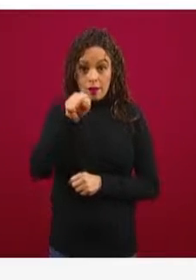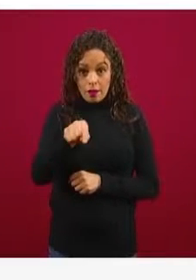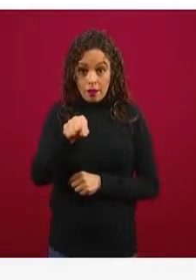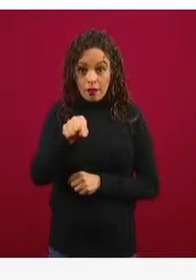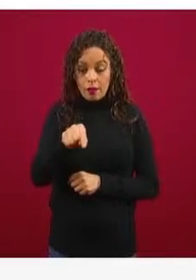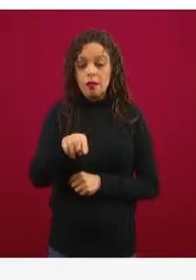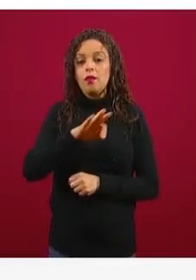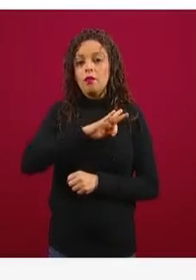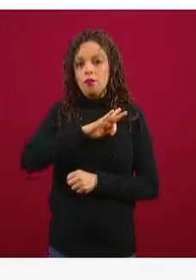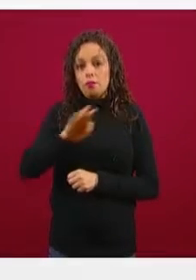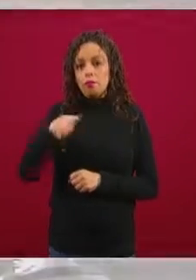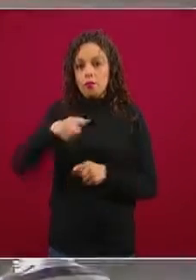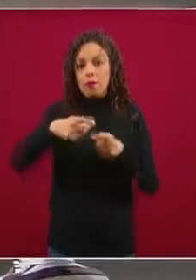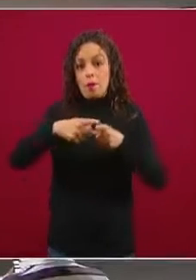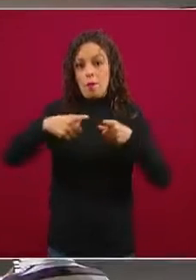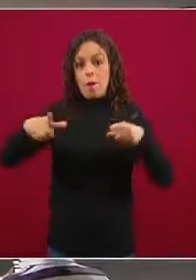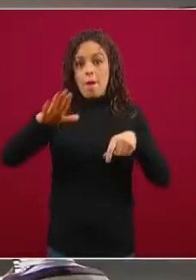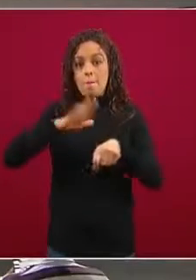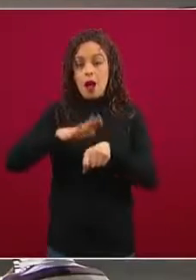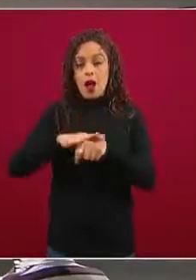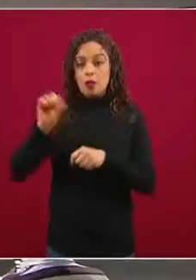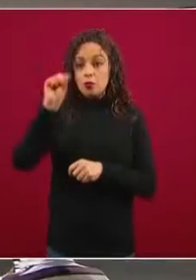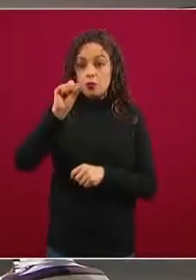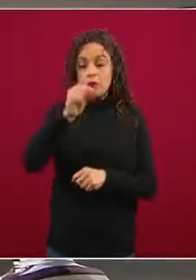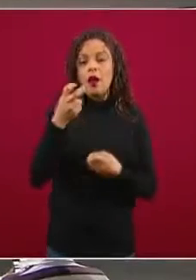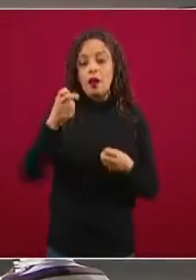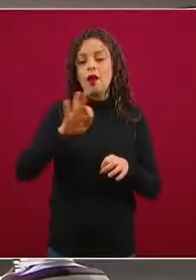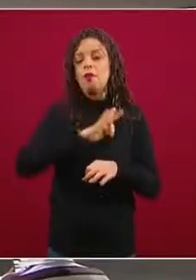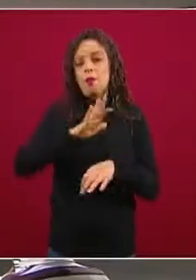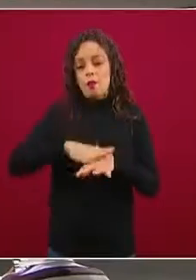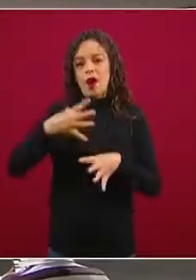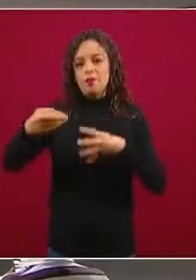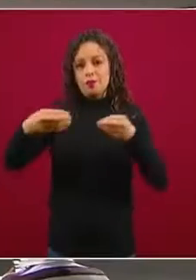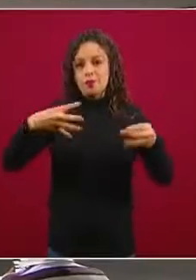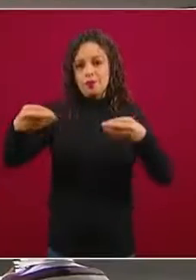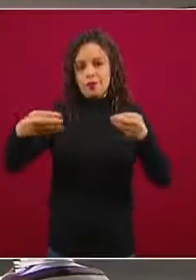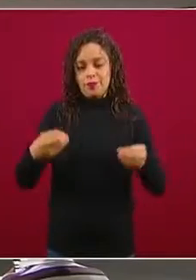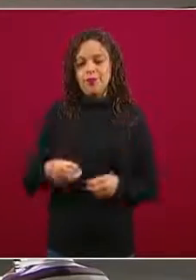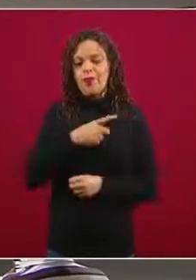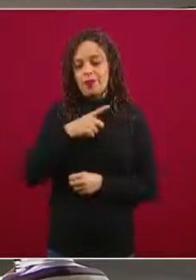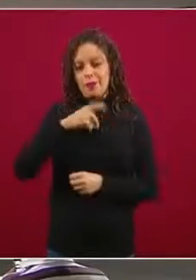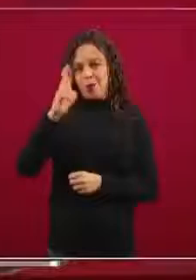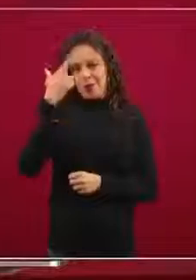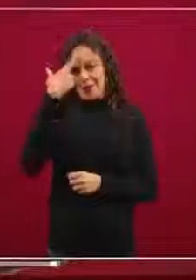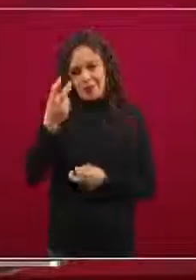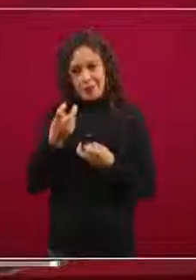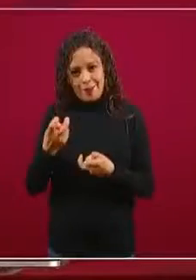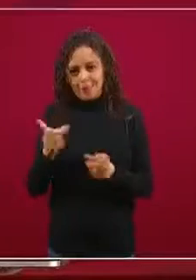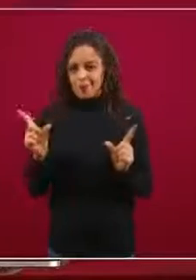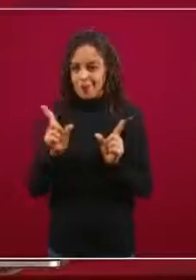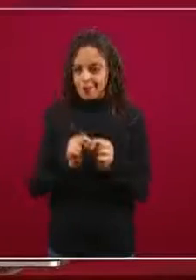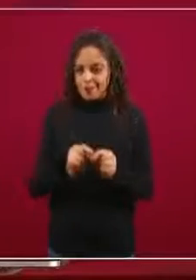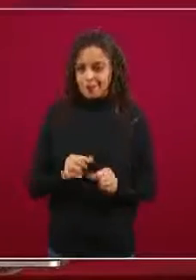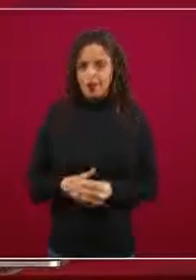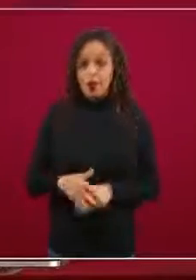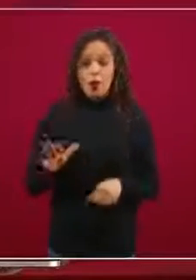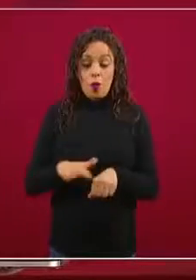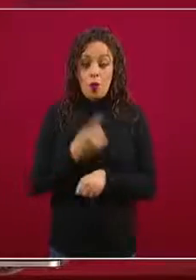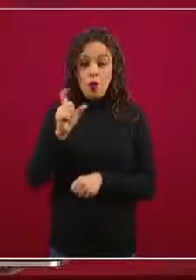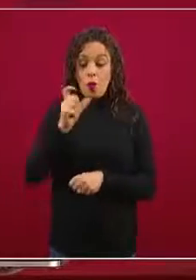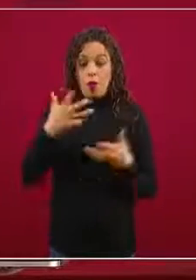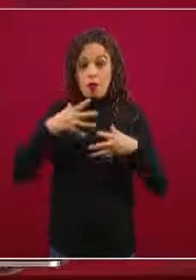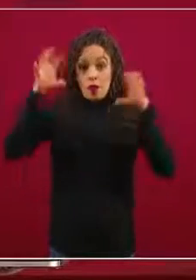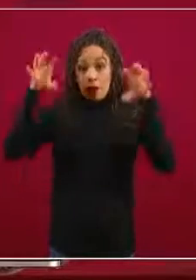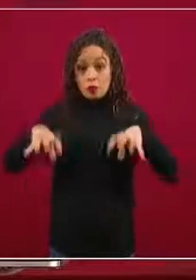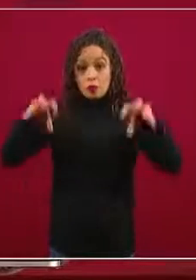el paludismo. Solo para recordarles eso. En su momento recordaremos también, porque con las lluvias empieza el riesgo